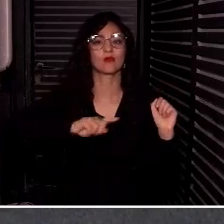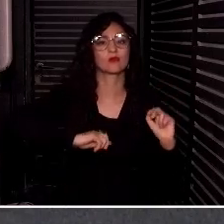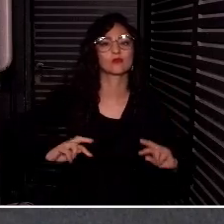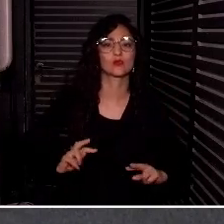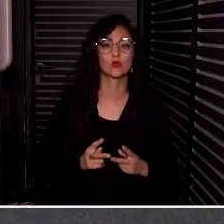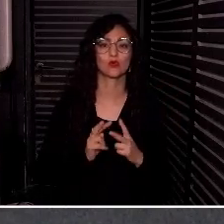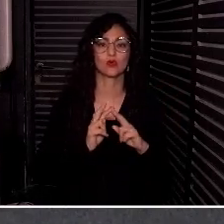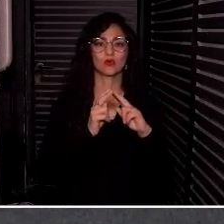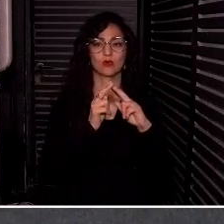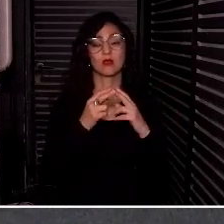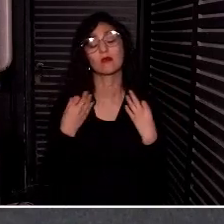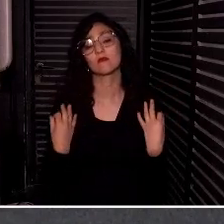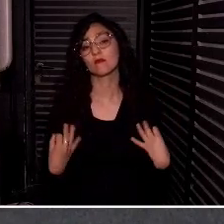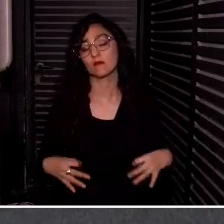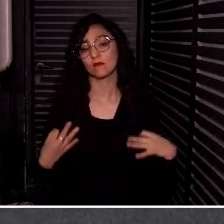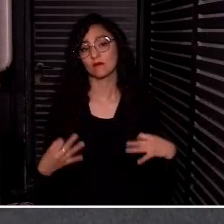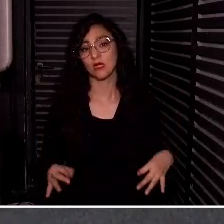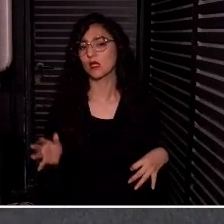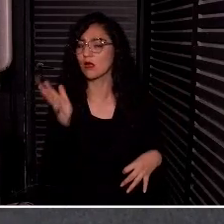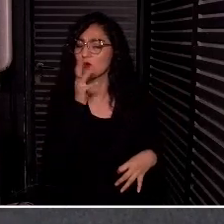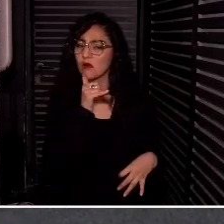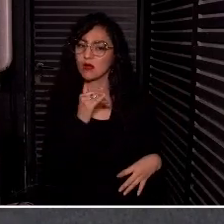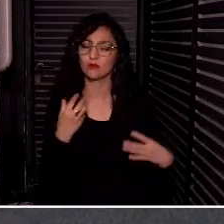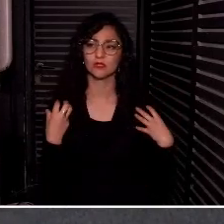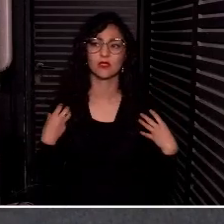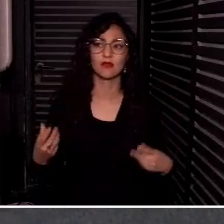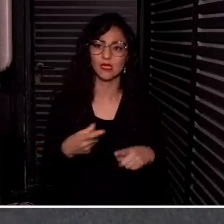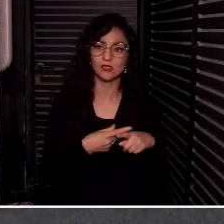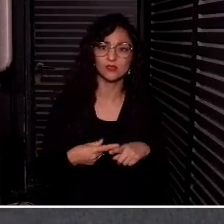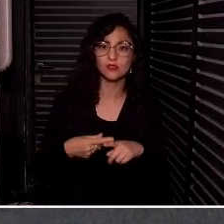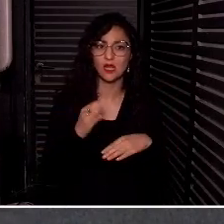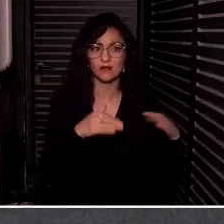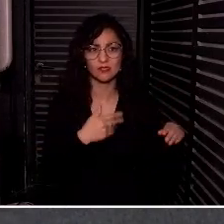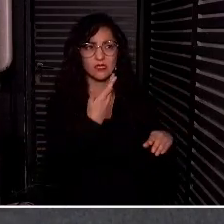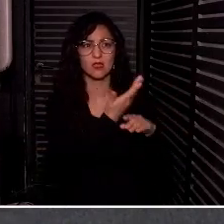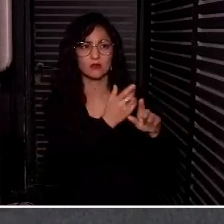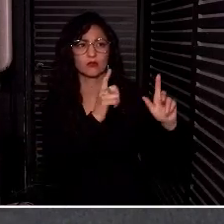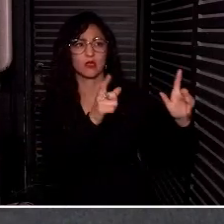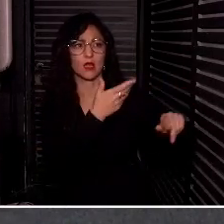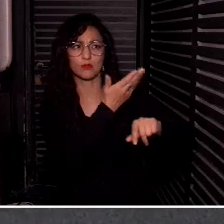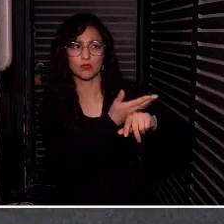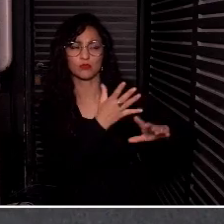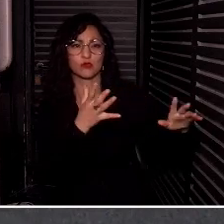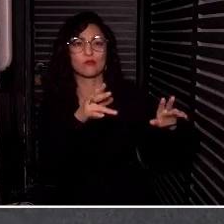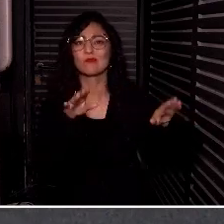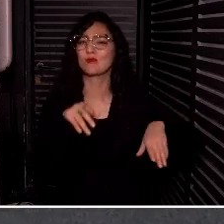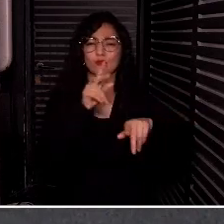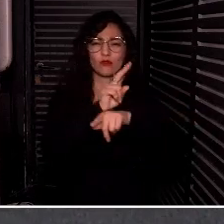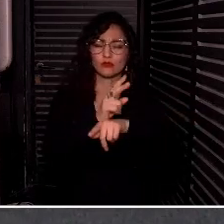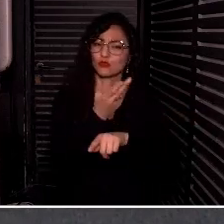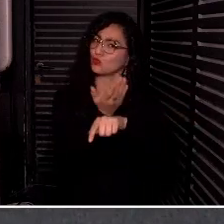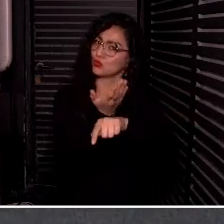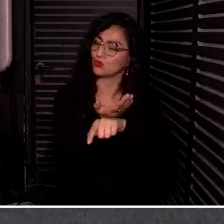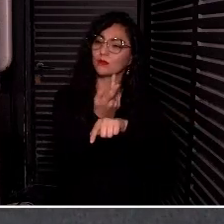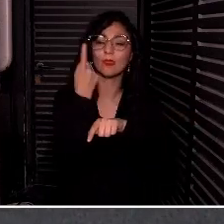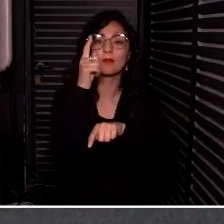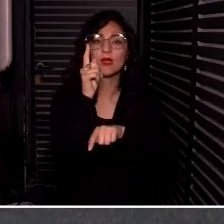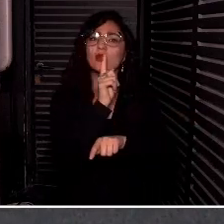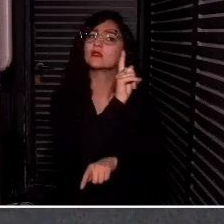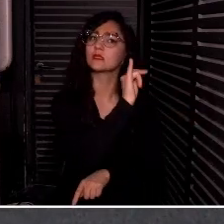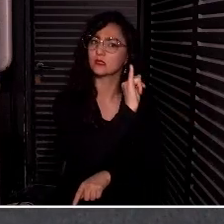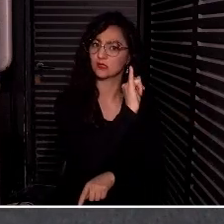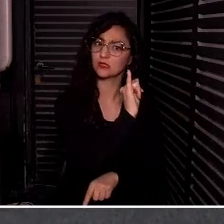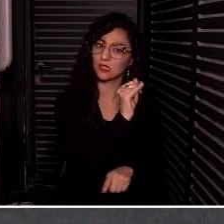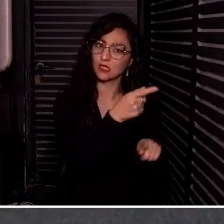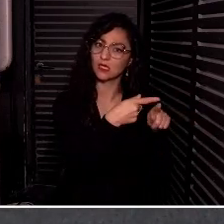verdad quizás no hay una responsabilidad social si uno le pide mucho a la televisión igual que a los profesores Pero yo creo que sí cumple una función